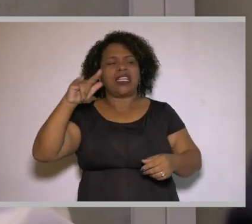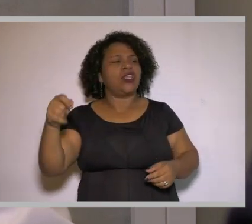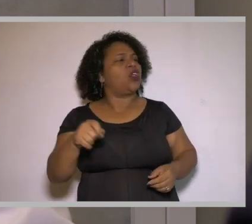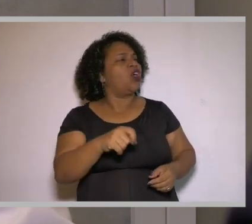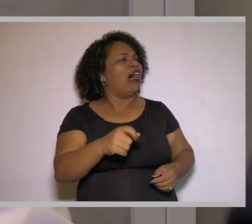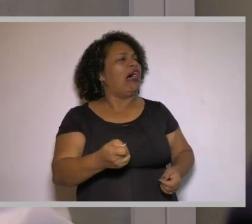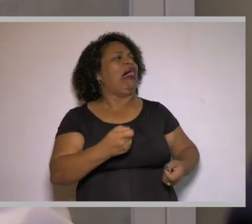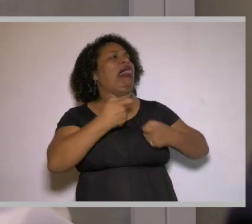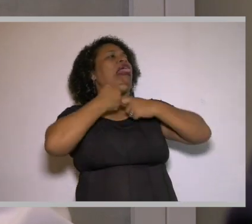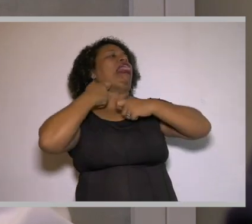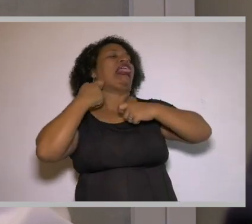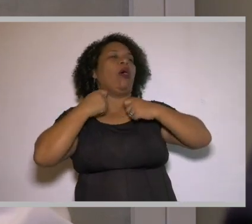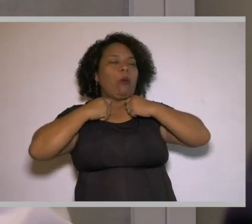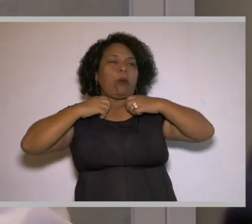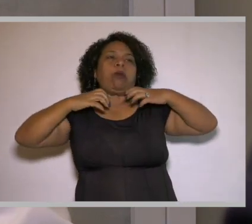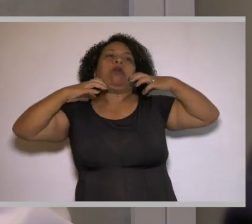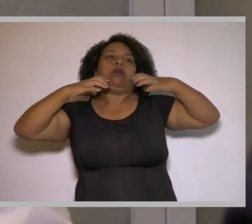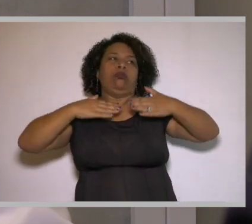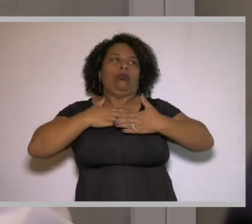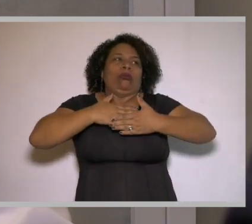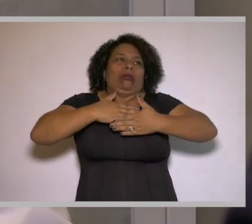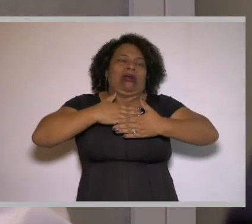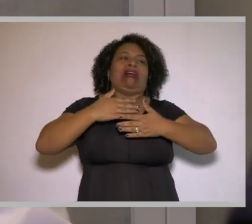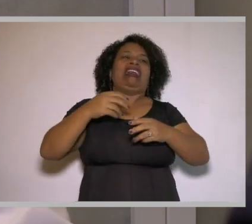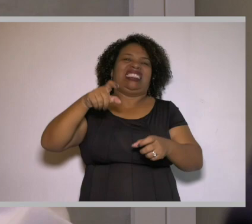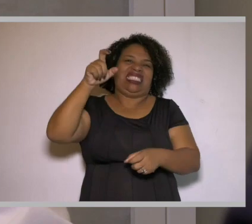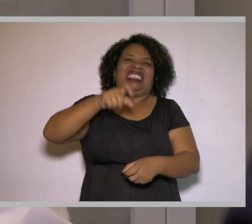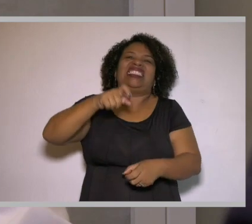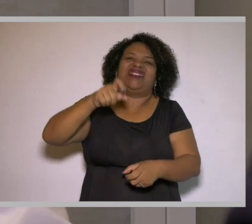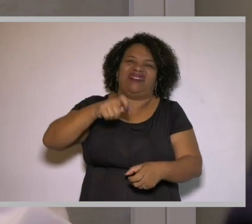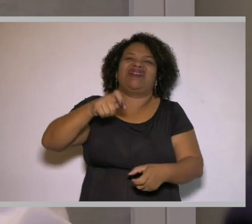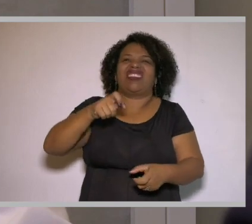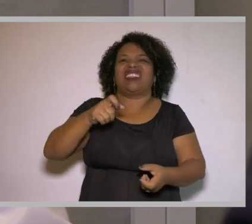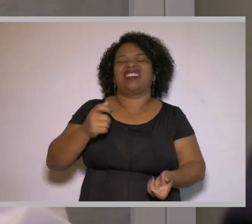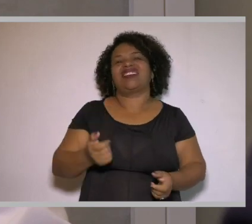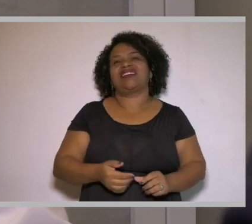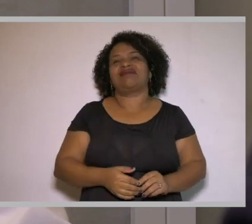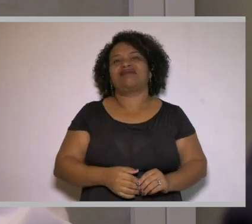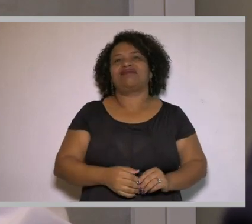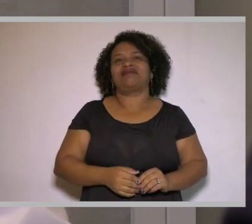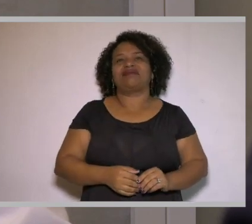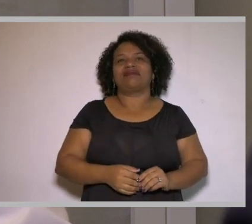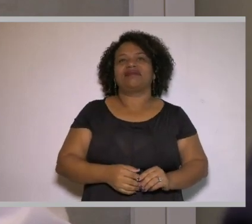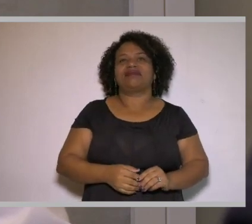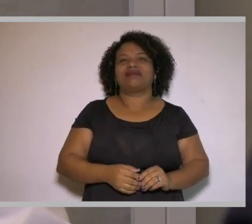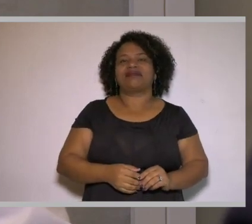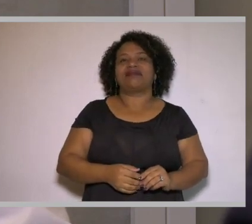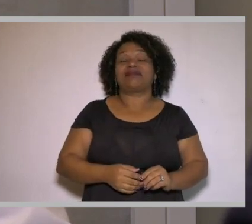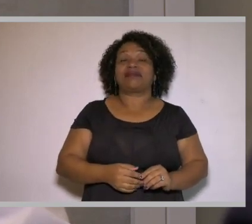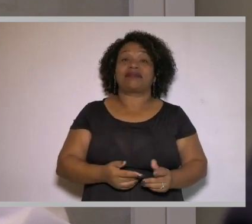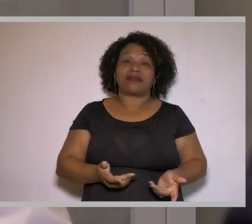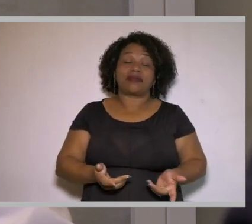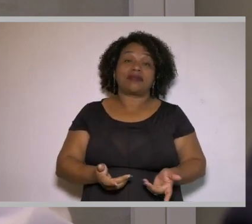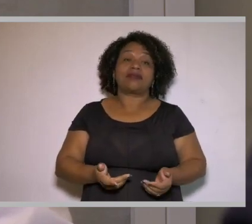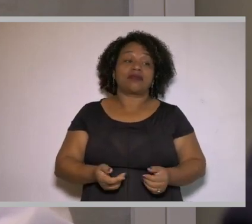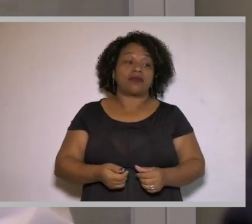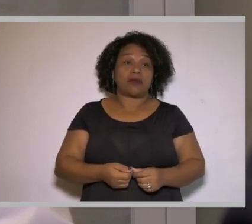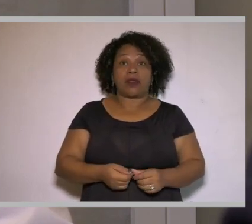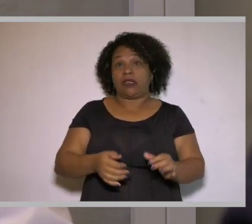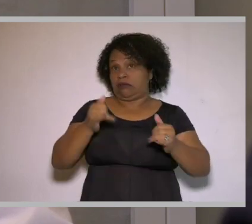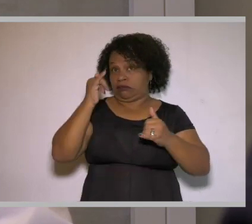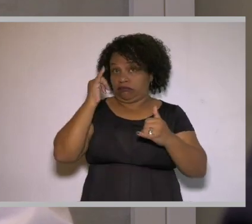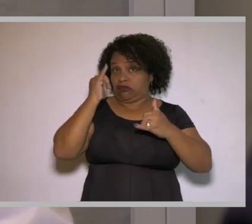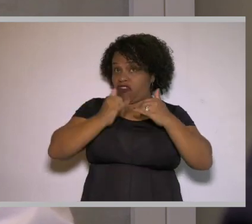suavizantes o algún aromatizante, a veces ponen muchas velas aromáticas y demás, entonces eso contribuye mucho a la inflamación y